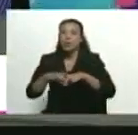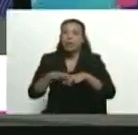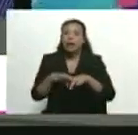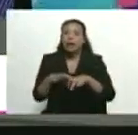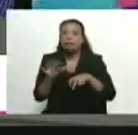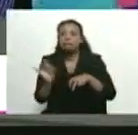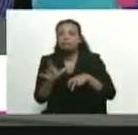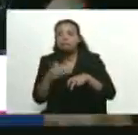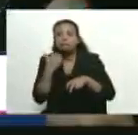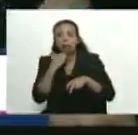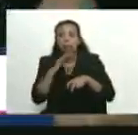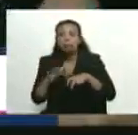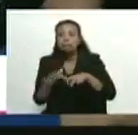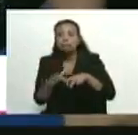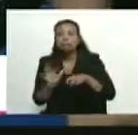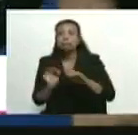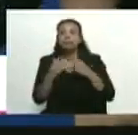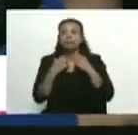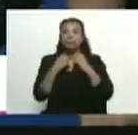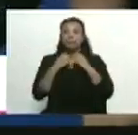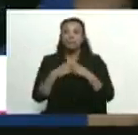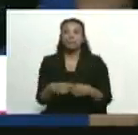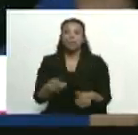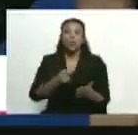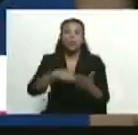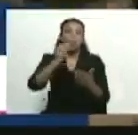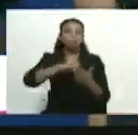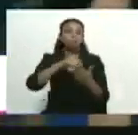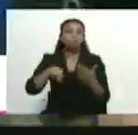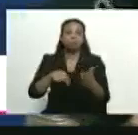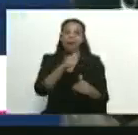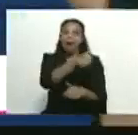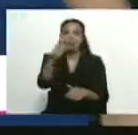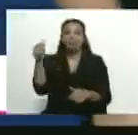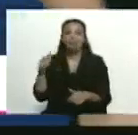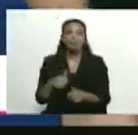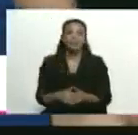recuperándose. Vamos a ver. Guá, guá, guá, guá, guá, guá, guá, guá.